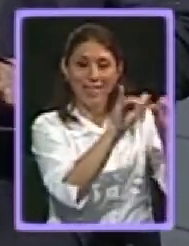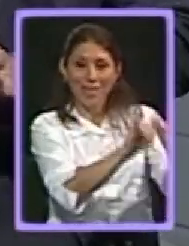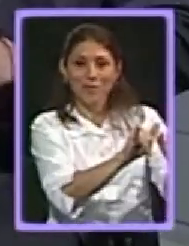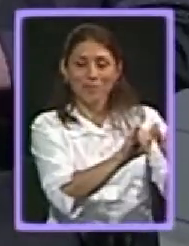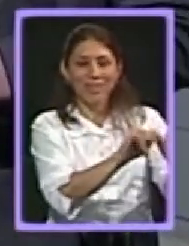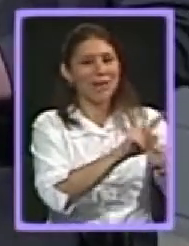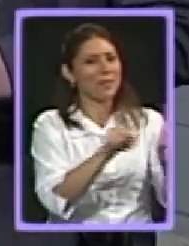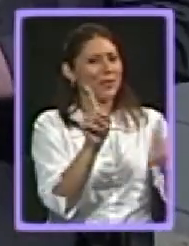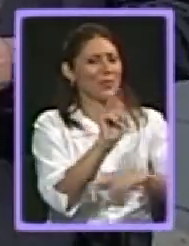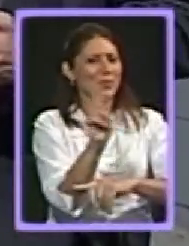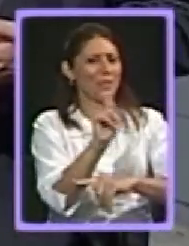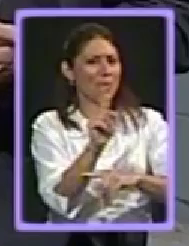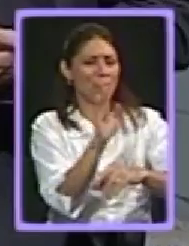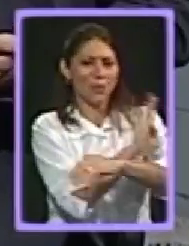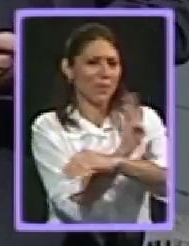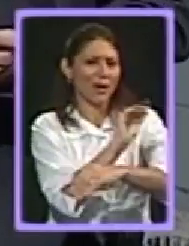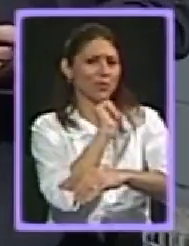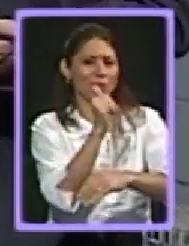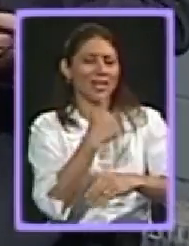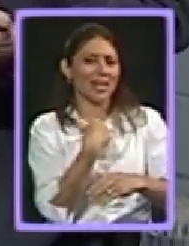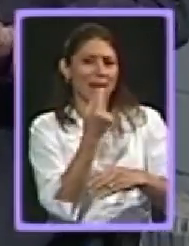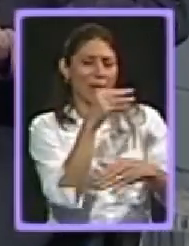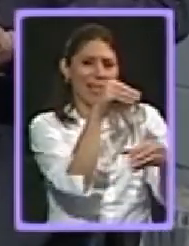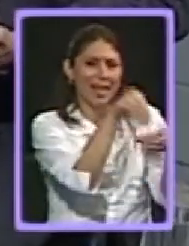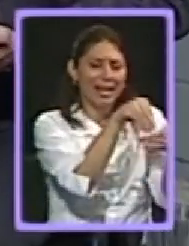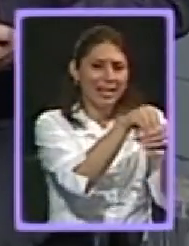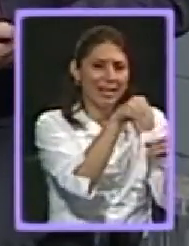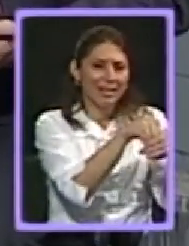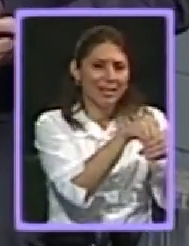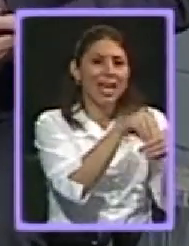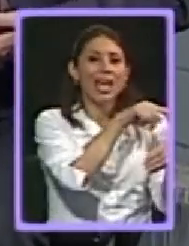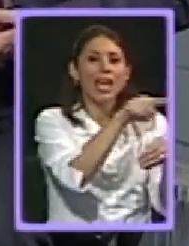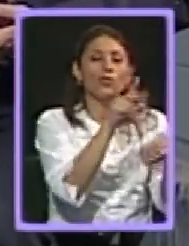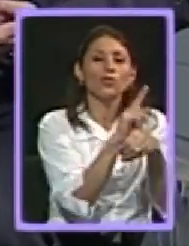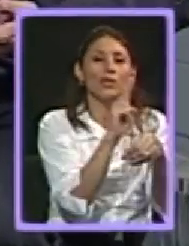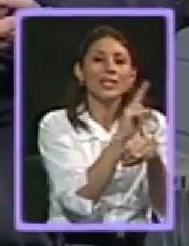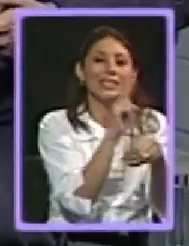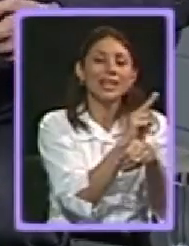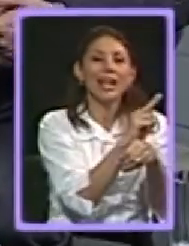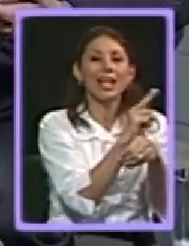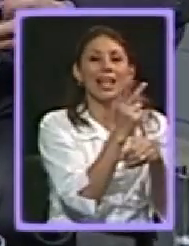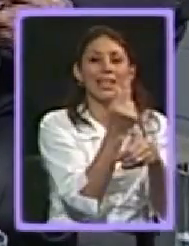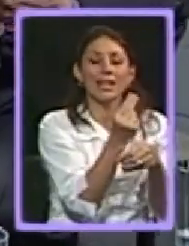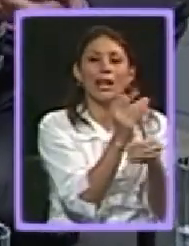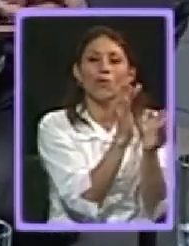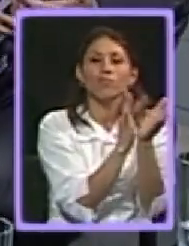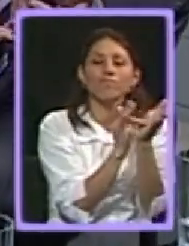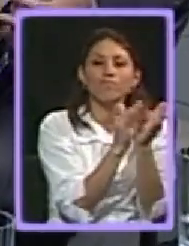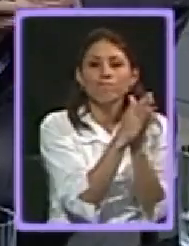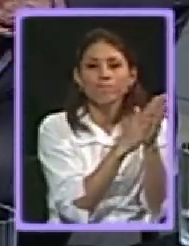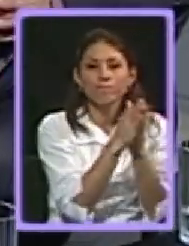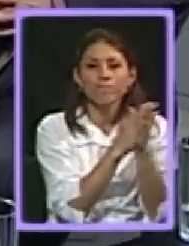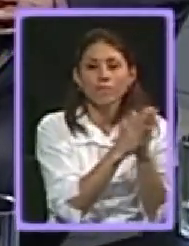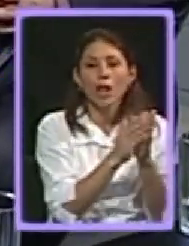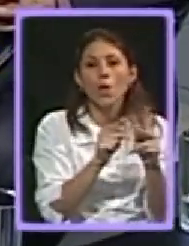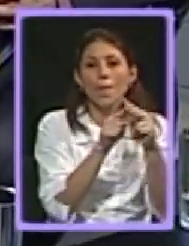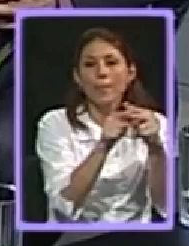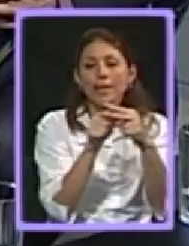ellos no nadan en dinero, ellos lo ponen en créditos, ellos los ponen en inversiones dentro del Estado, ellos velan a ver cómo le